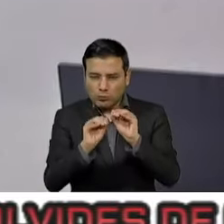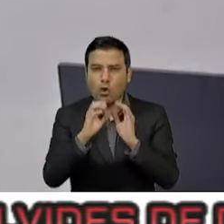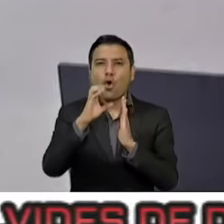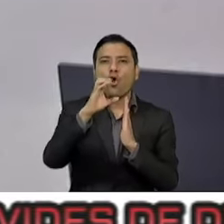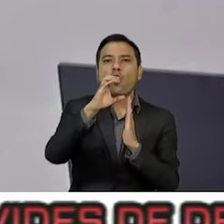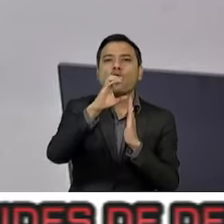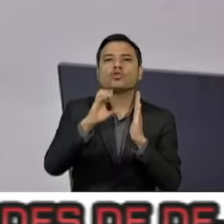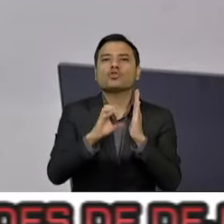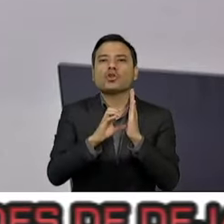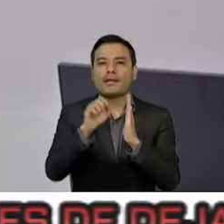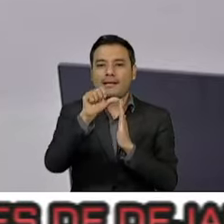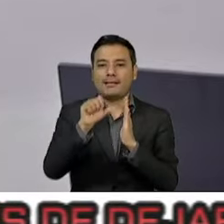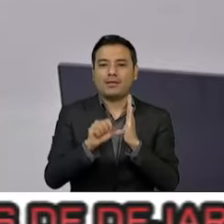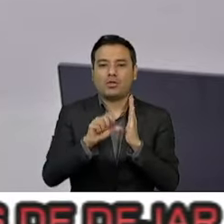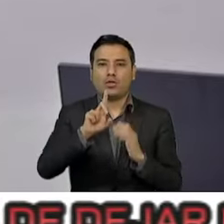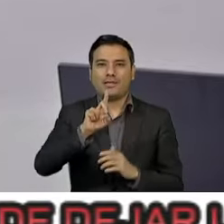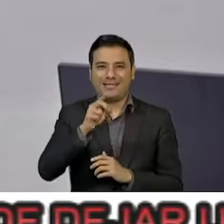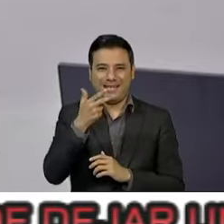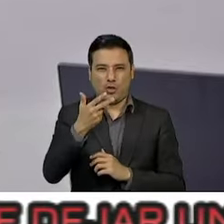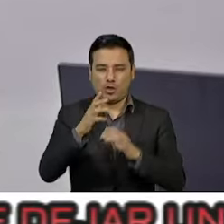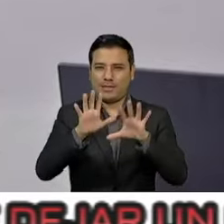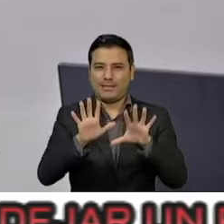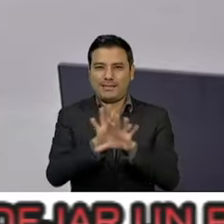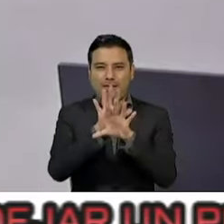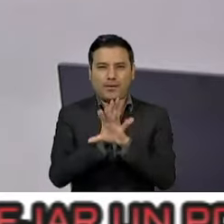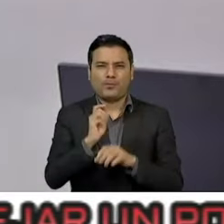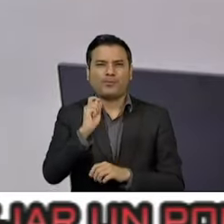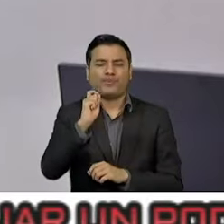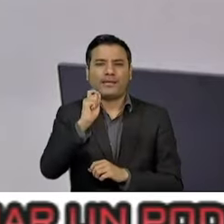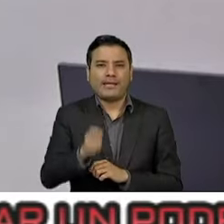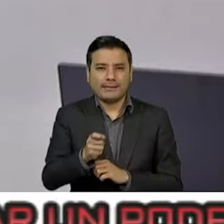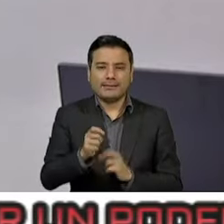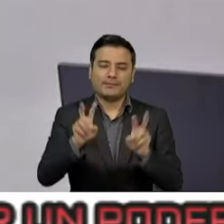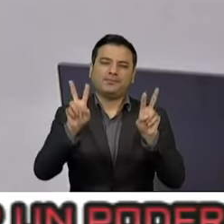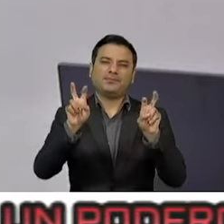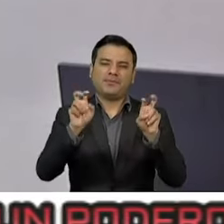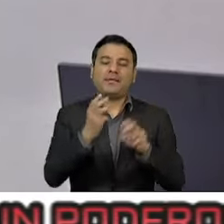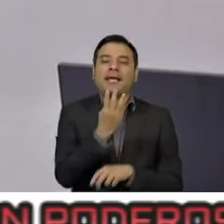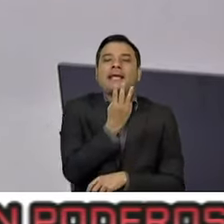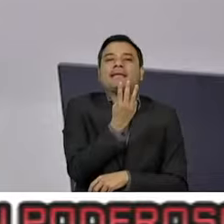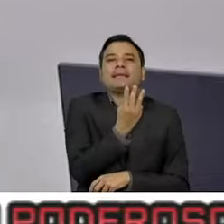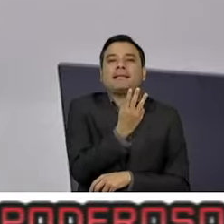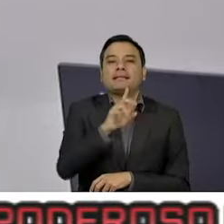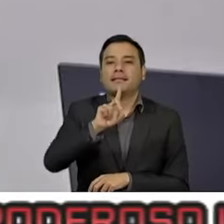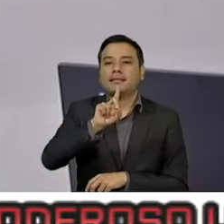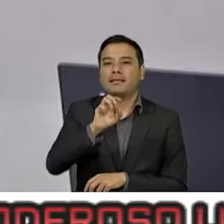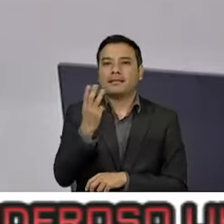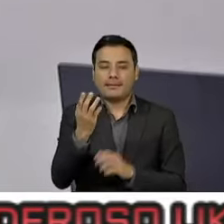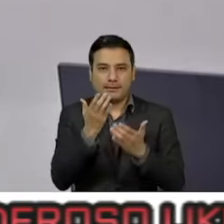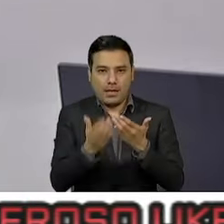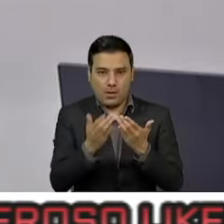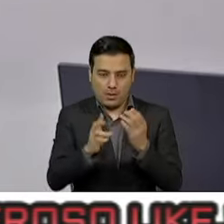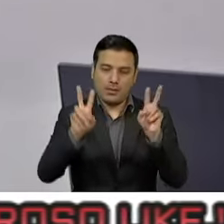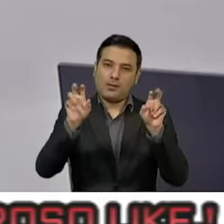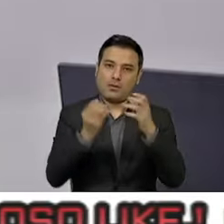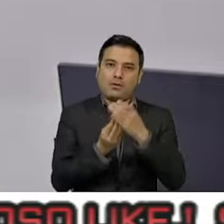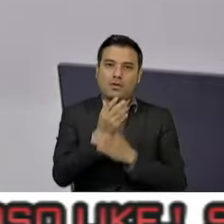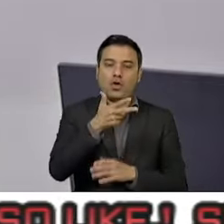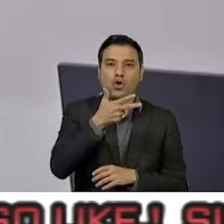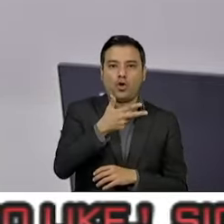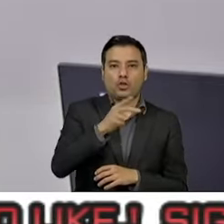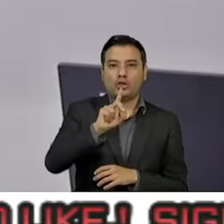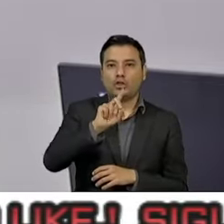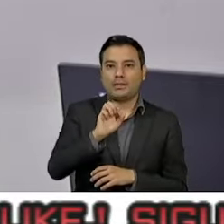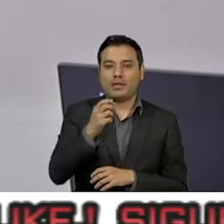constitucional al artículo 38 en lo que se conoce como la antes 3 de 3 y ahora 8 de 8 para